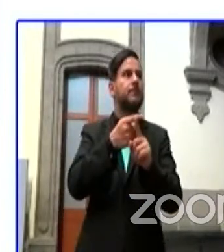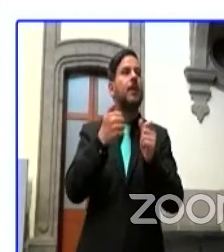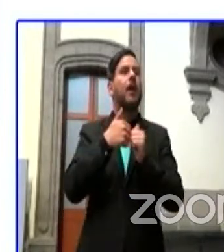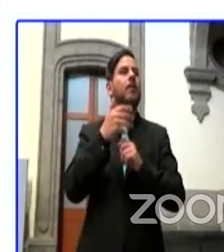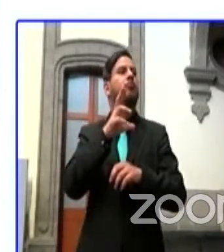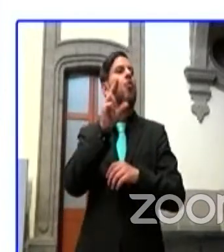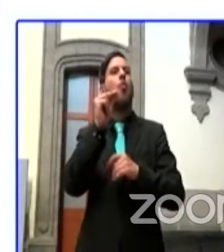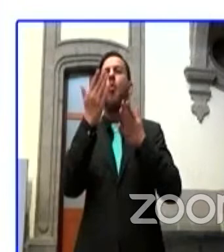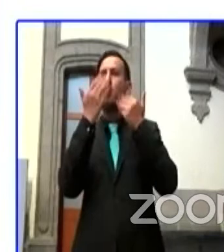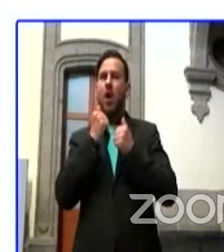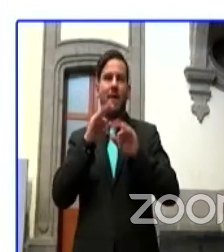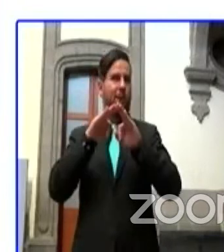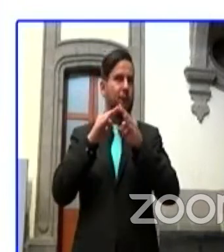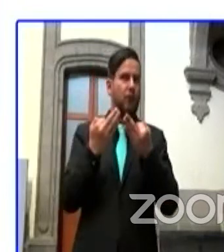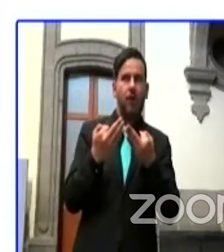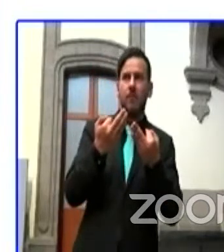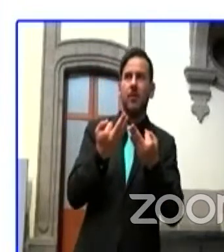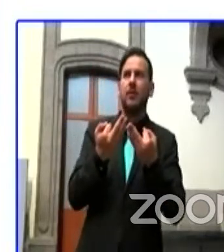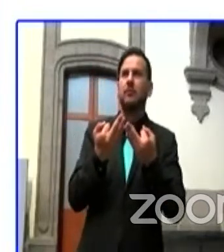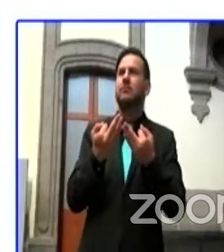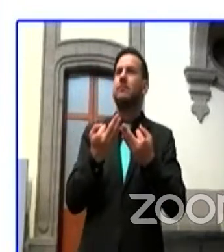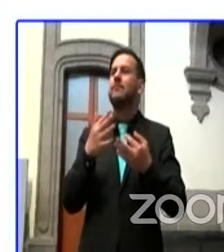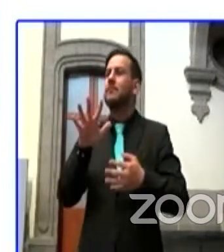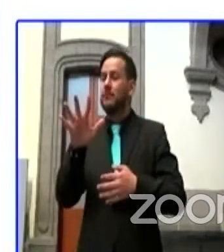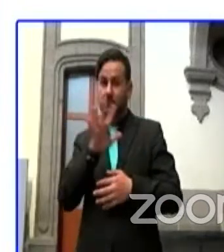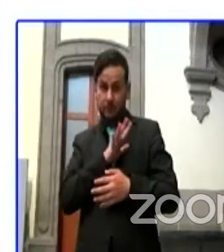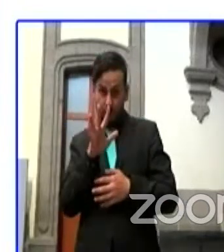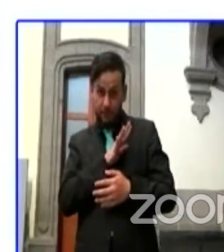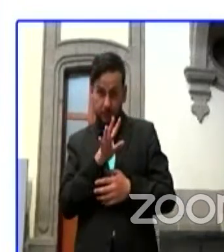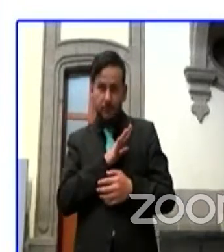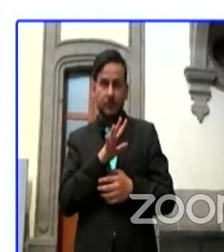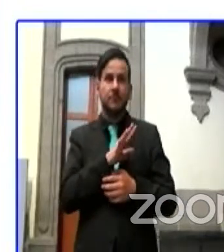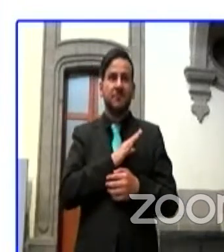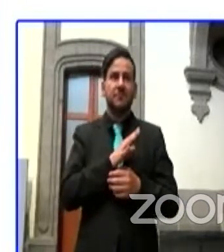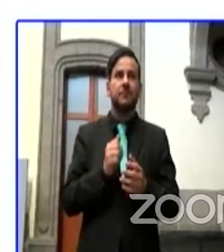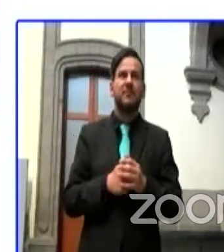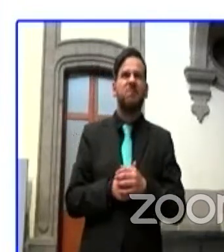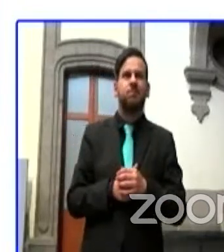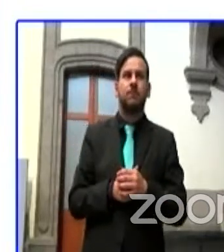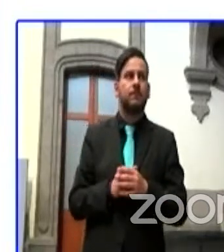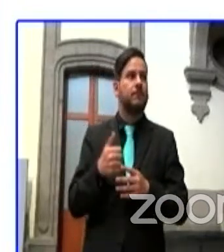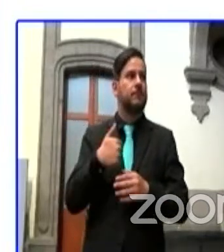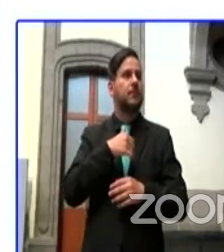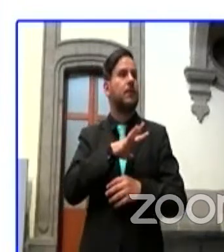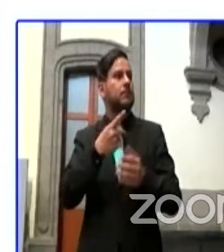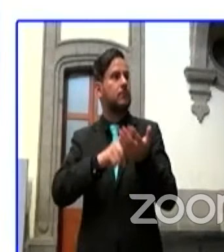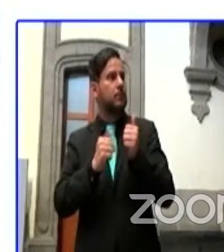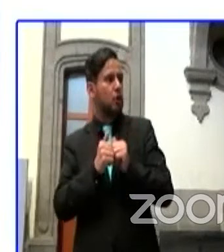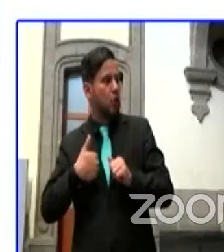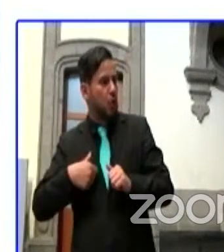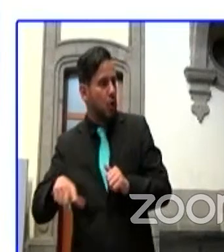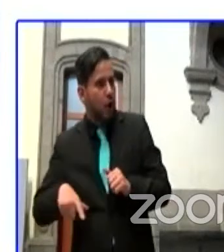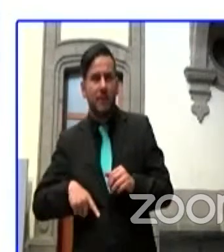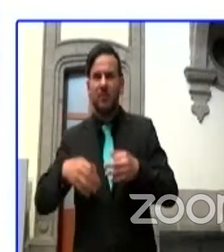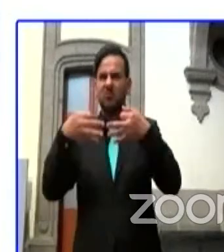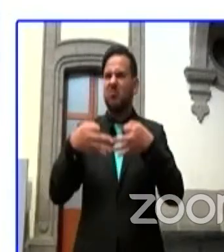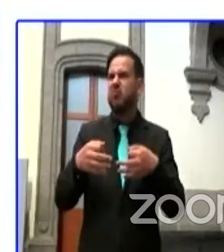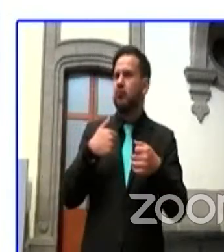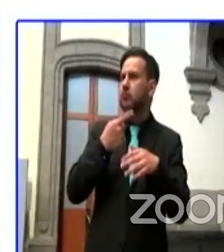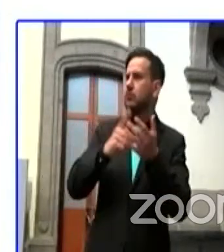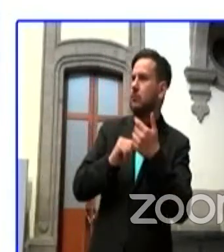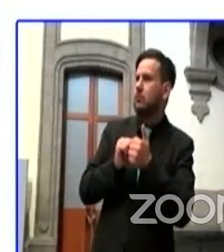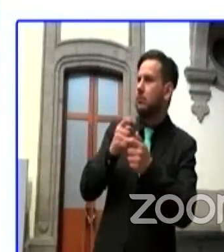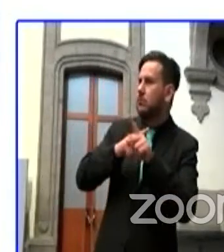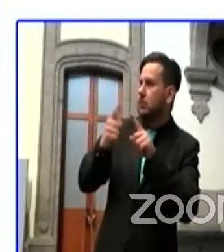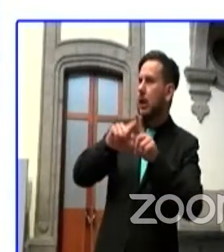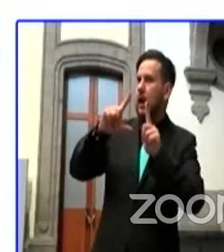de otra, es precisamente teniendo una instancia en cada uno de los gobiernos estatales y una instancia